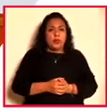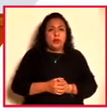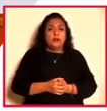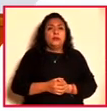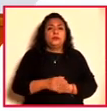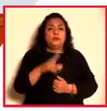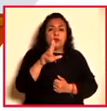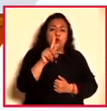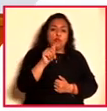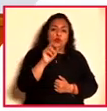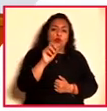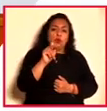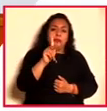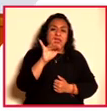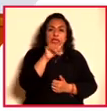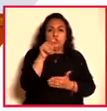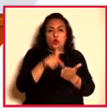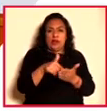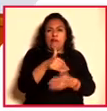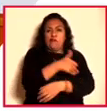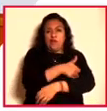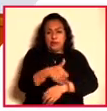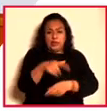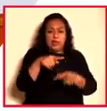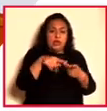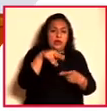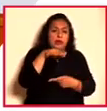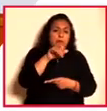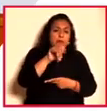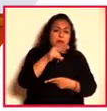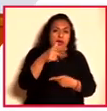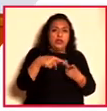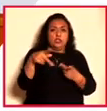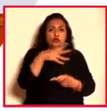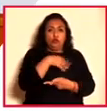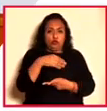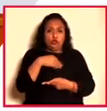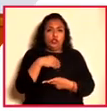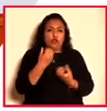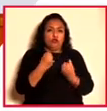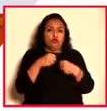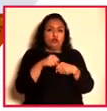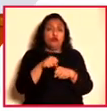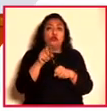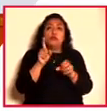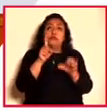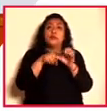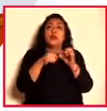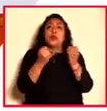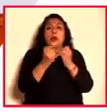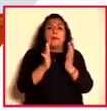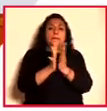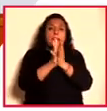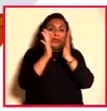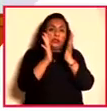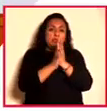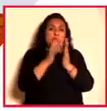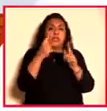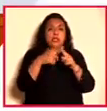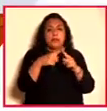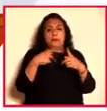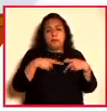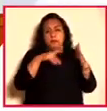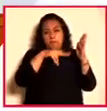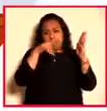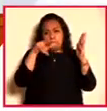Utópicas es un negocio familiar. Marta y sus hijos son los socios, y a ellos se suma también la participación de la pintora Patricia